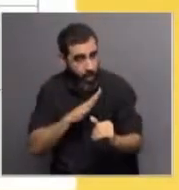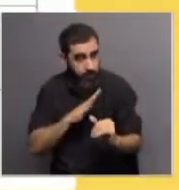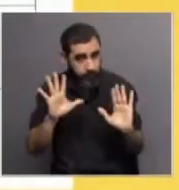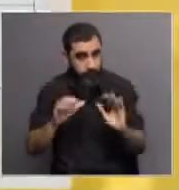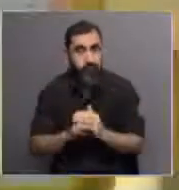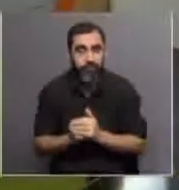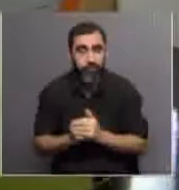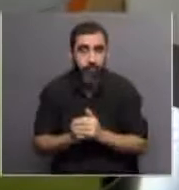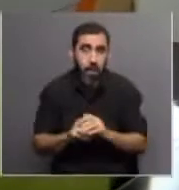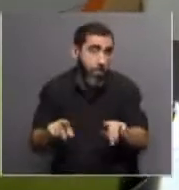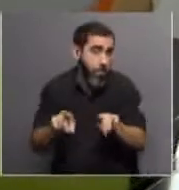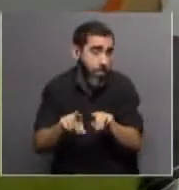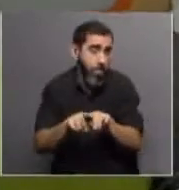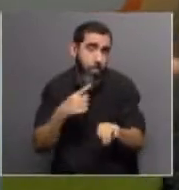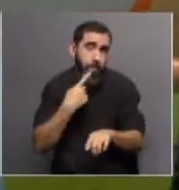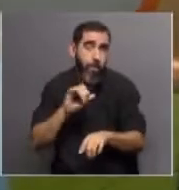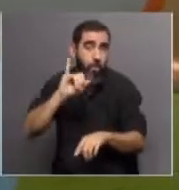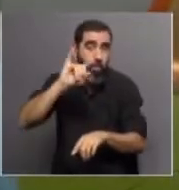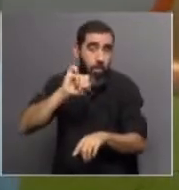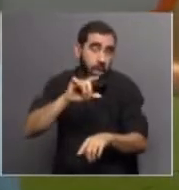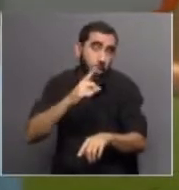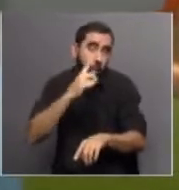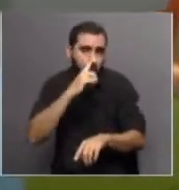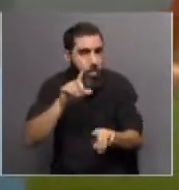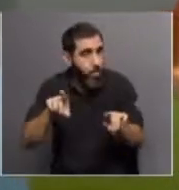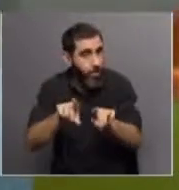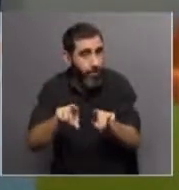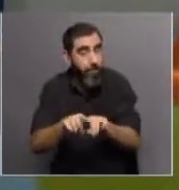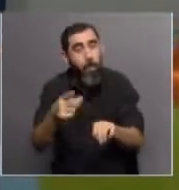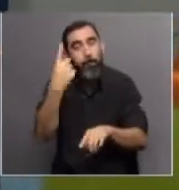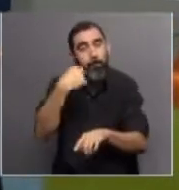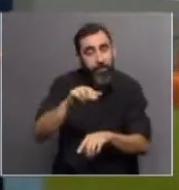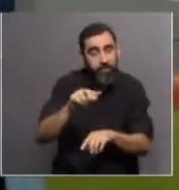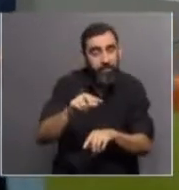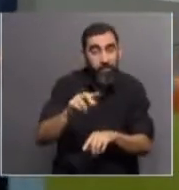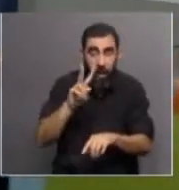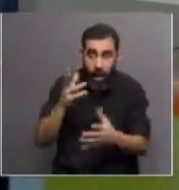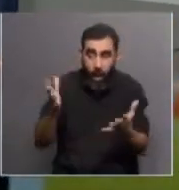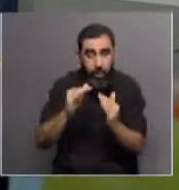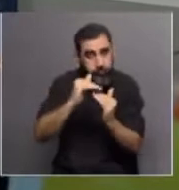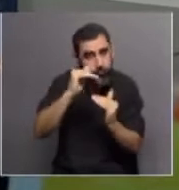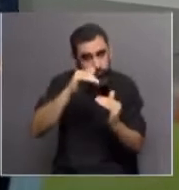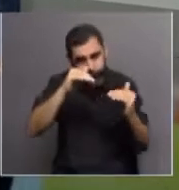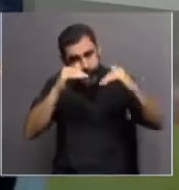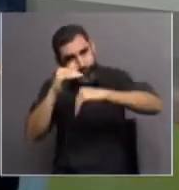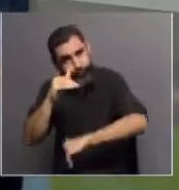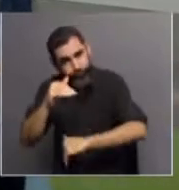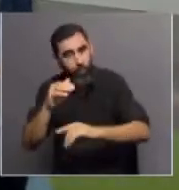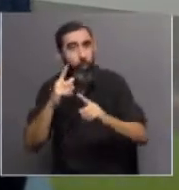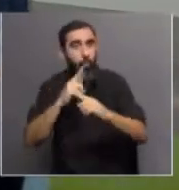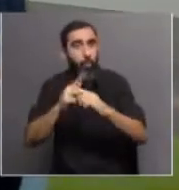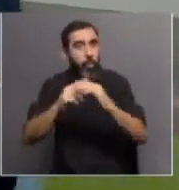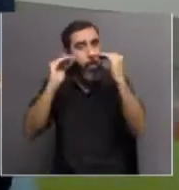comparables a los que teníamos en mayo, por ejemplo, o en junio, y que sin embargo estamos viendo esta caída tan auspiciosa de